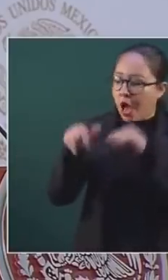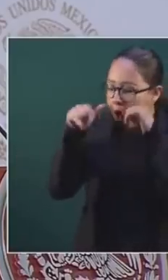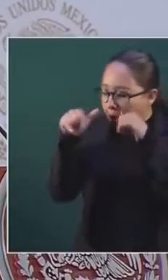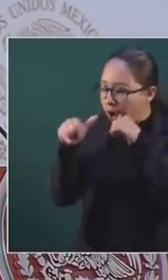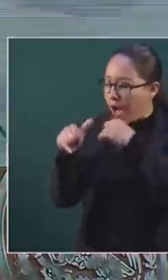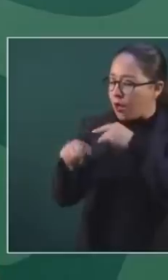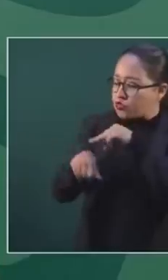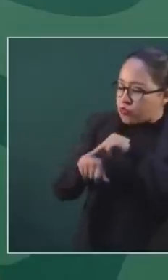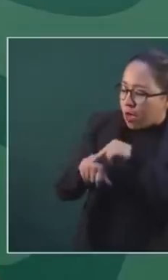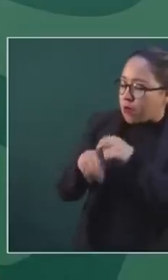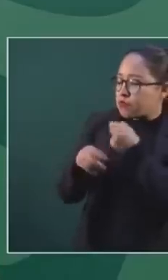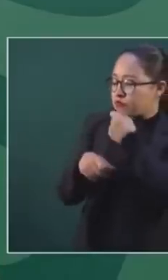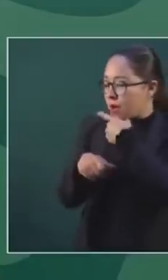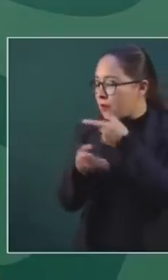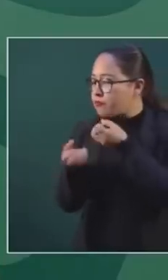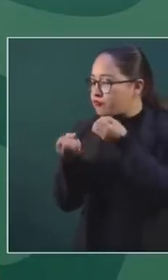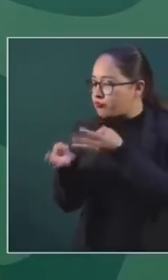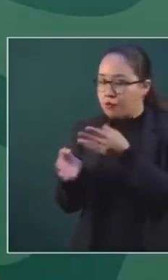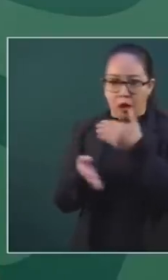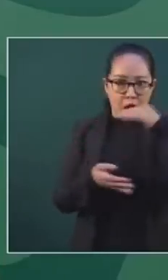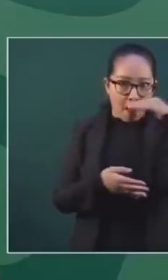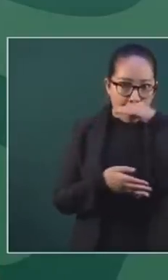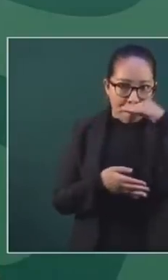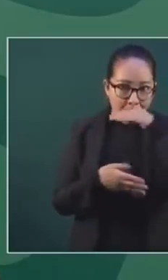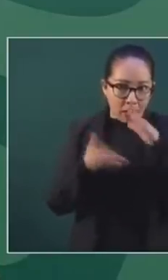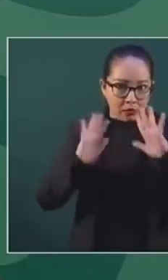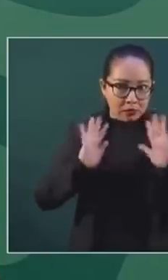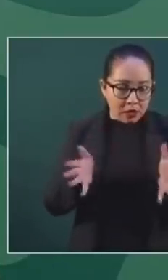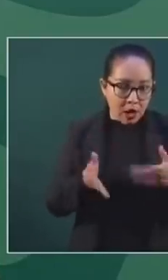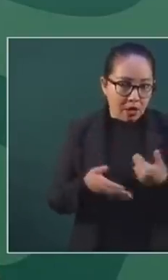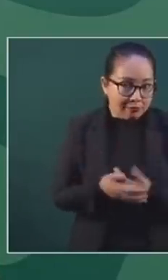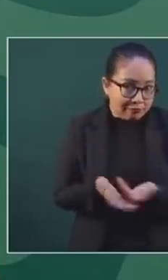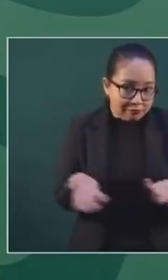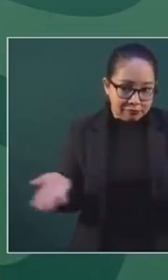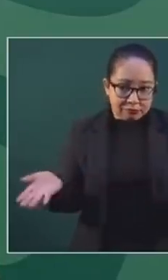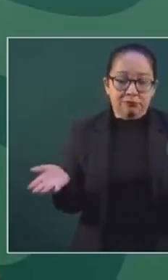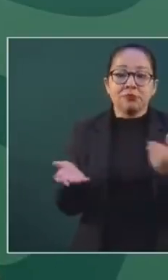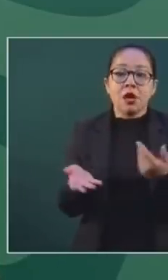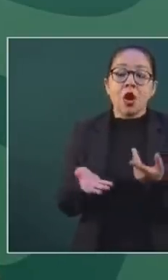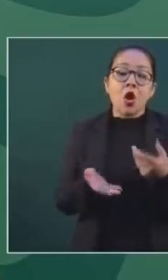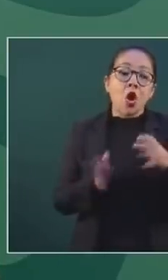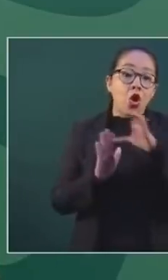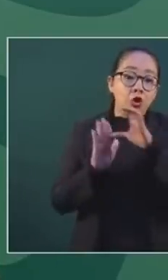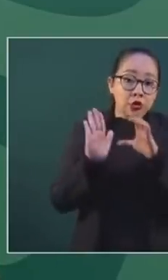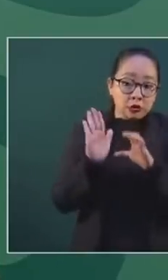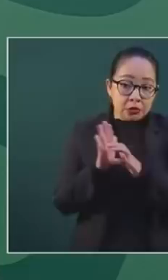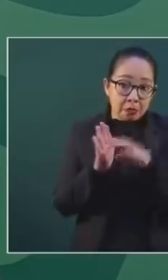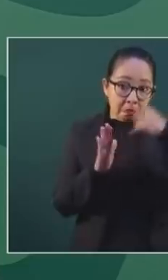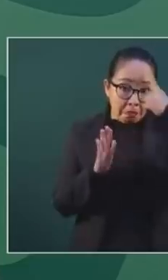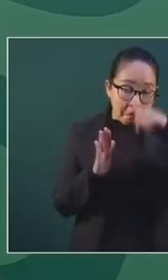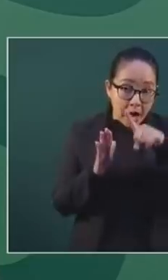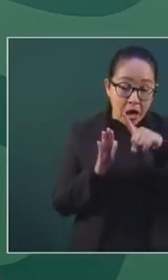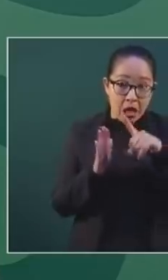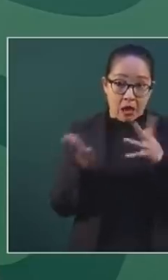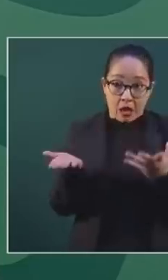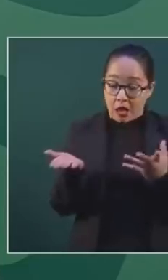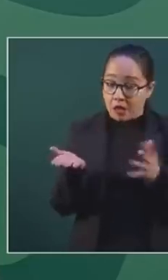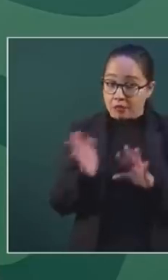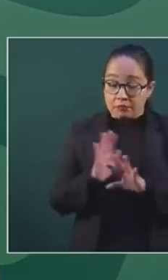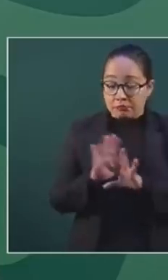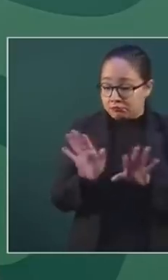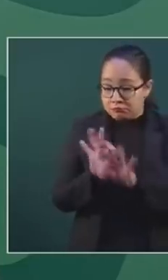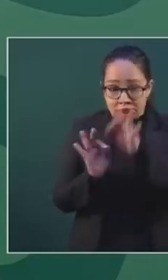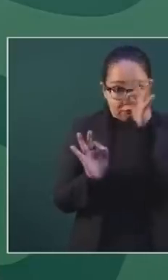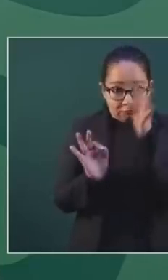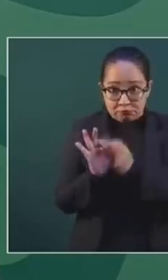Ahí anda en tendencia cabeza de vaca, que porque tuvo una reunión, que los hijos del presidente AMLO, que son huachicoleros, denuncie, pues ¿cuál es